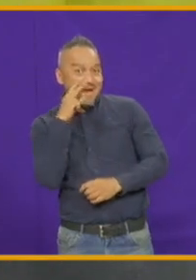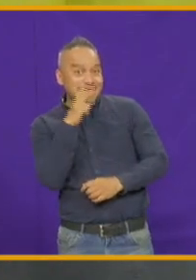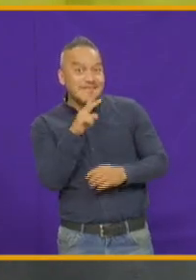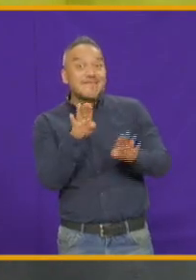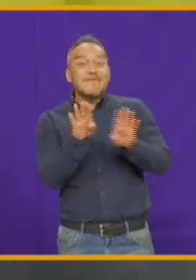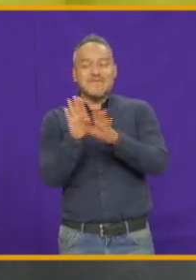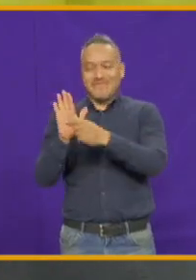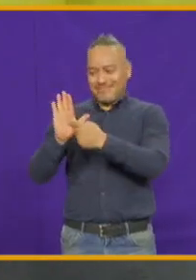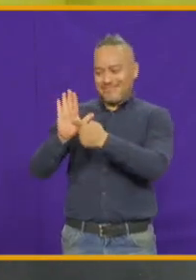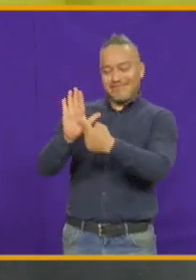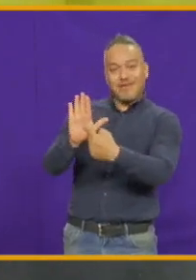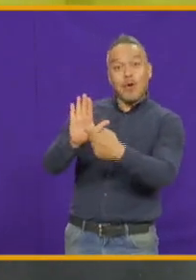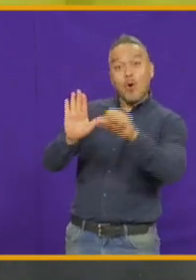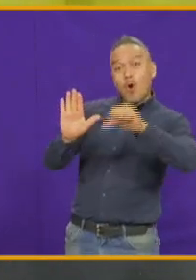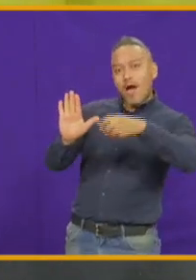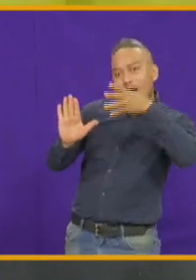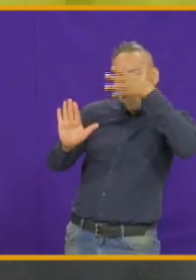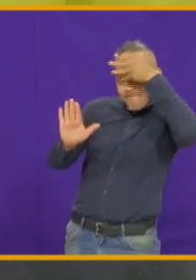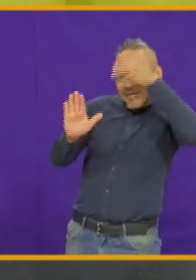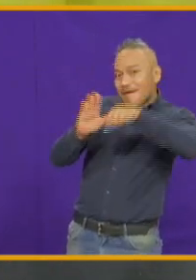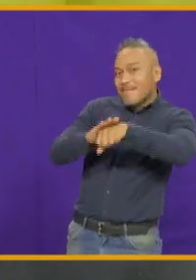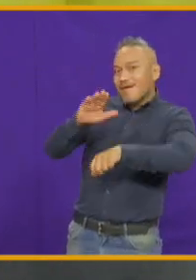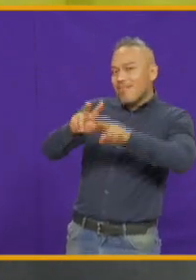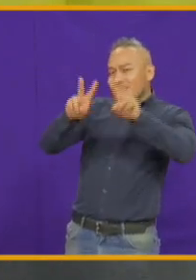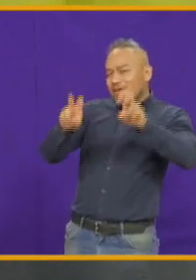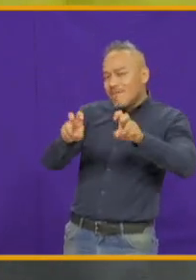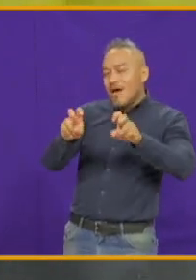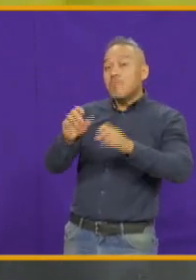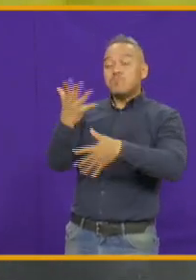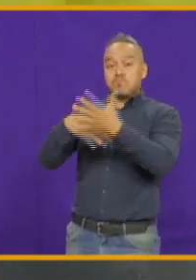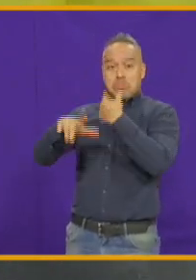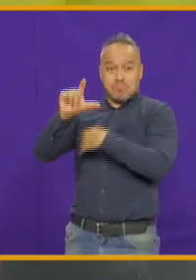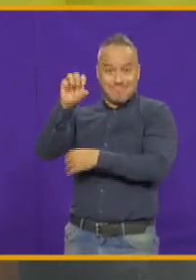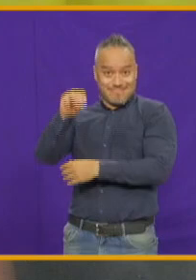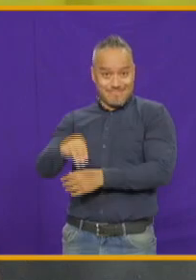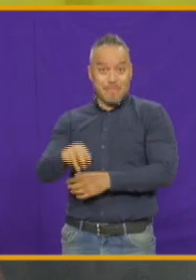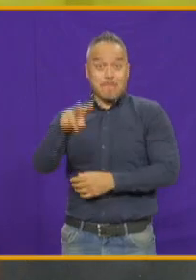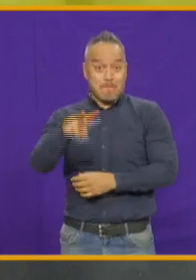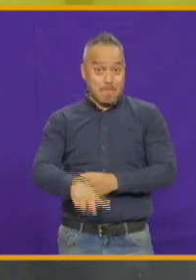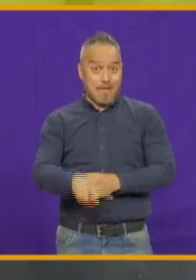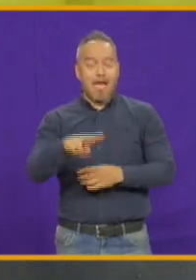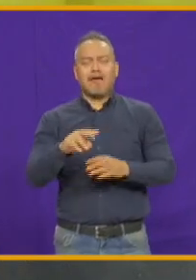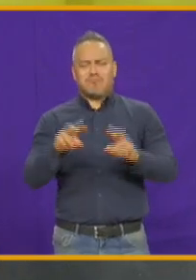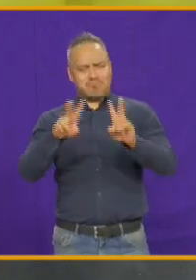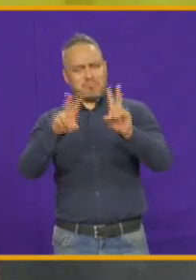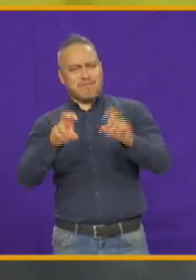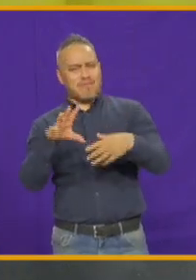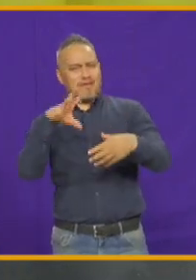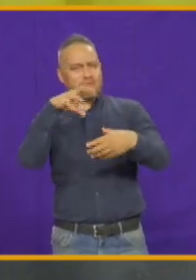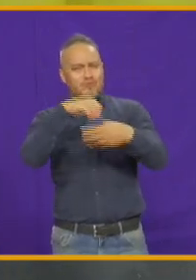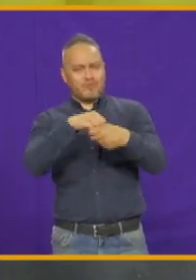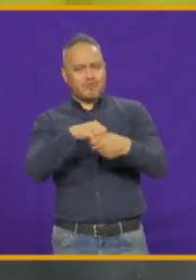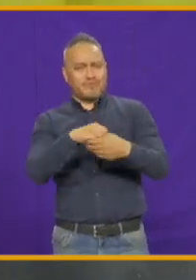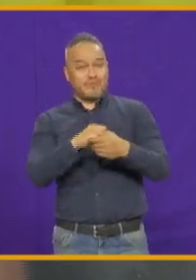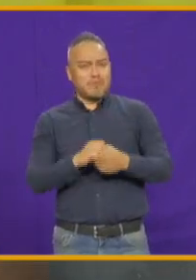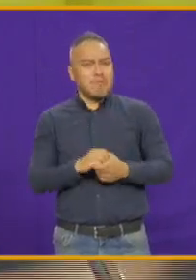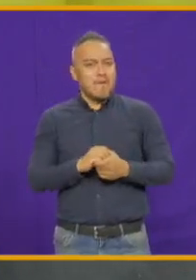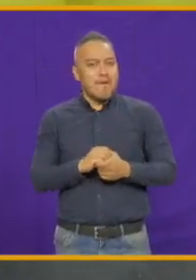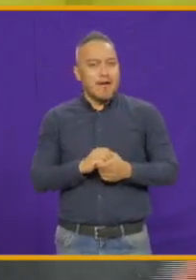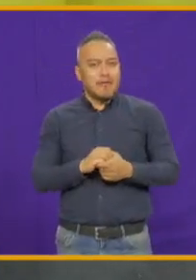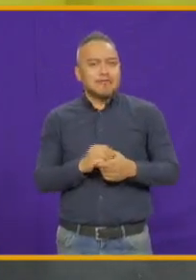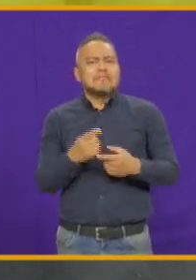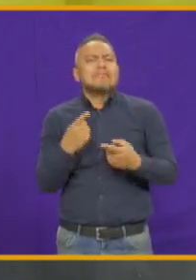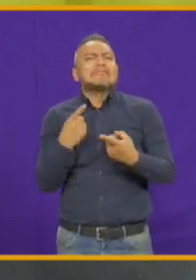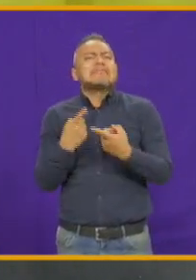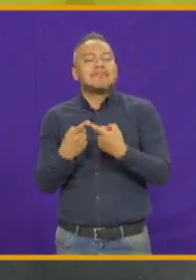venga y pudimos aprender el día de hoy más sobre la lengua de señas mexicanas y bueno hablando de la inclusión También tenemos un tema con educación